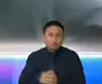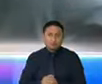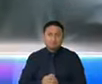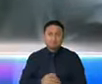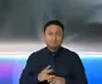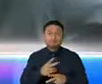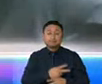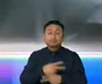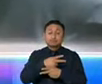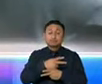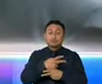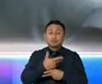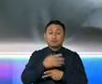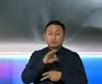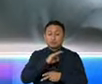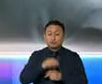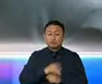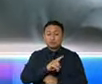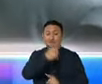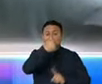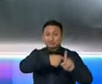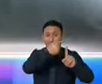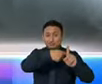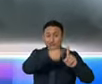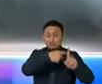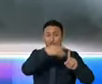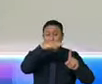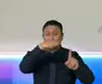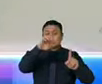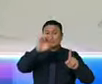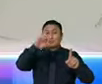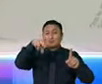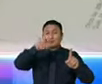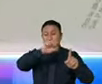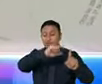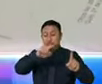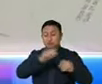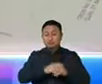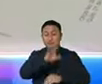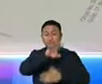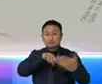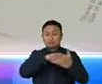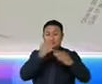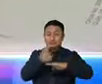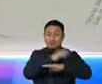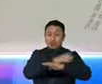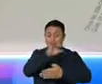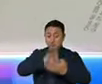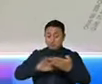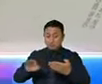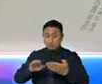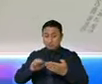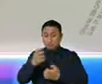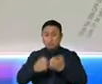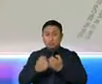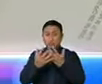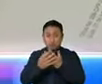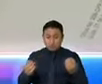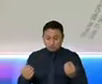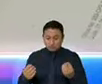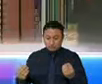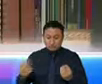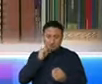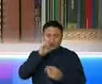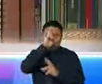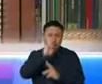concejales mencionaron que con la renta de estas unidades, Emaceo está incumpliendo con el cronograma previsto para solucionar la crisis de recolección de